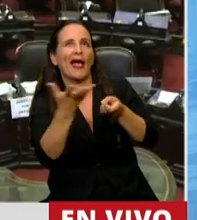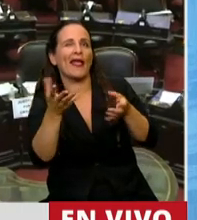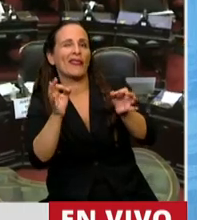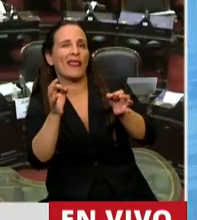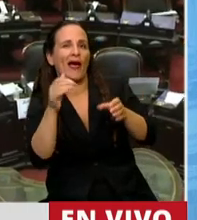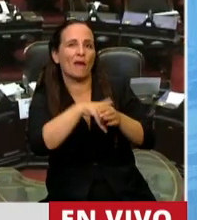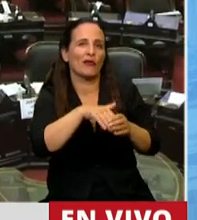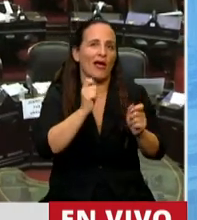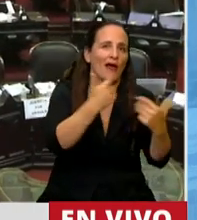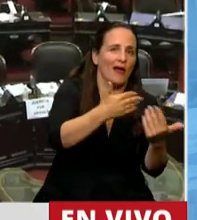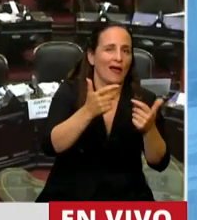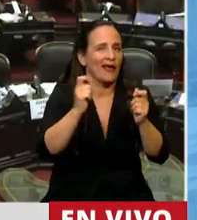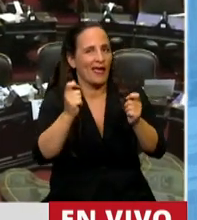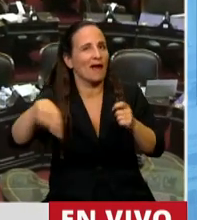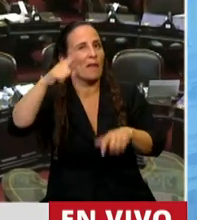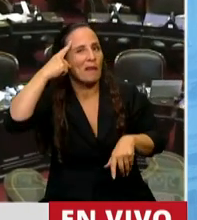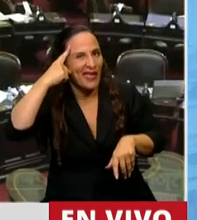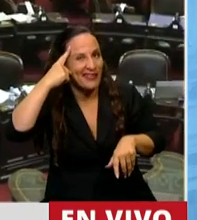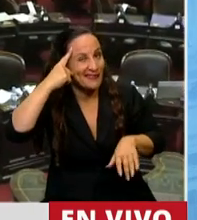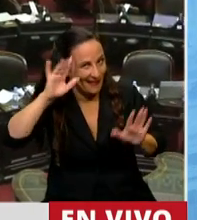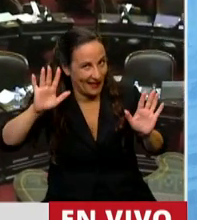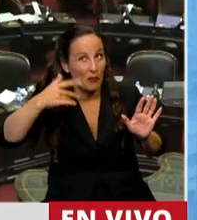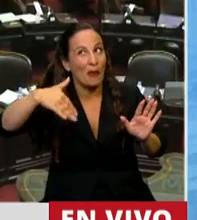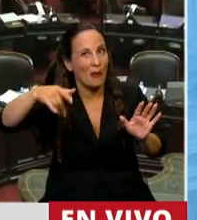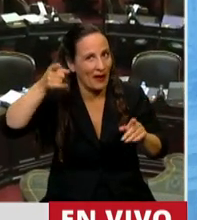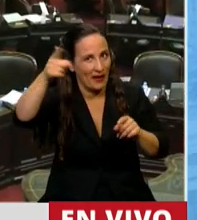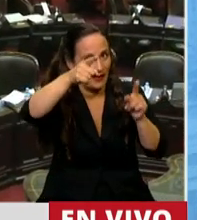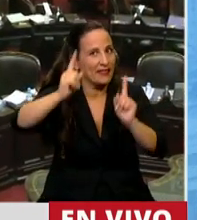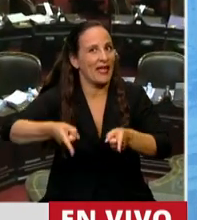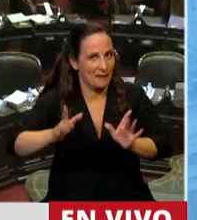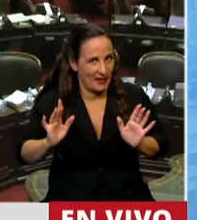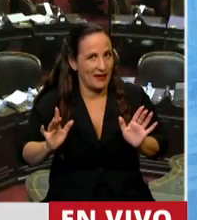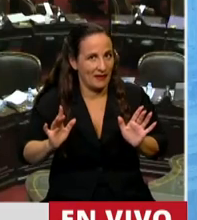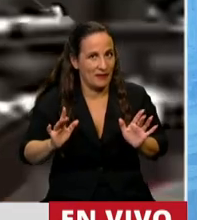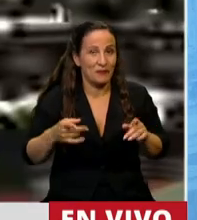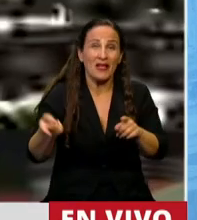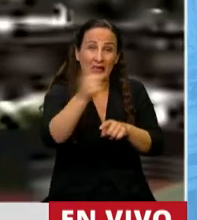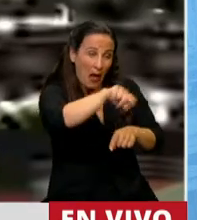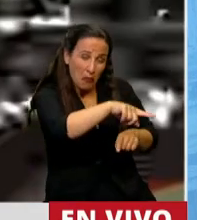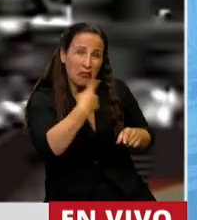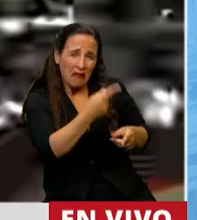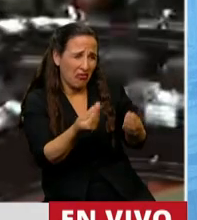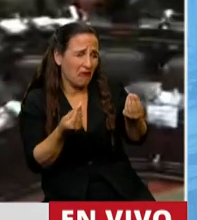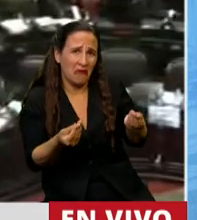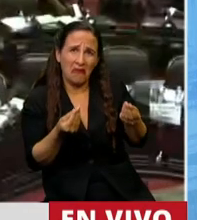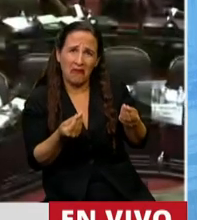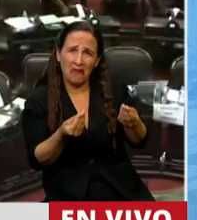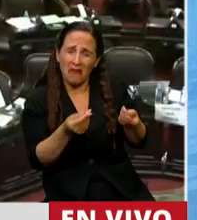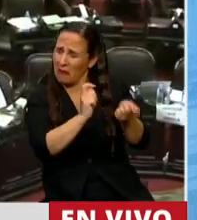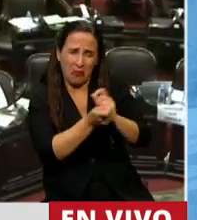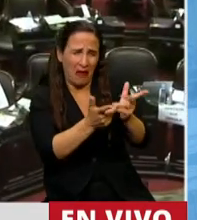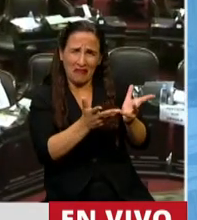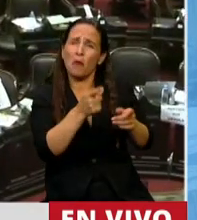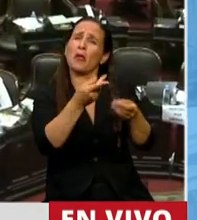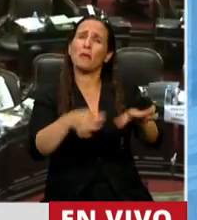votan. Y a los demás les digo, ¿qué les pasó, muchachos? ¿En qué se han convertido? Porque arrancaron hablando de